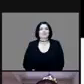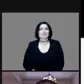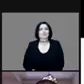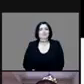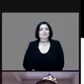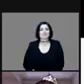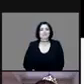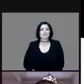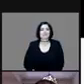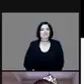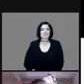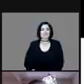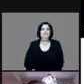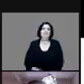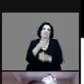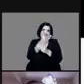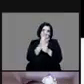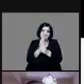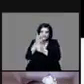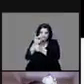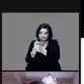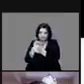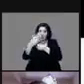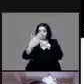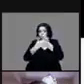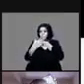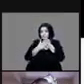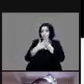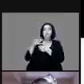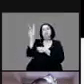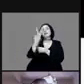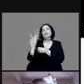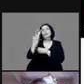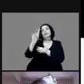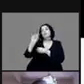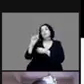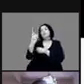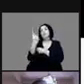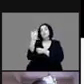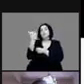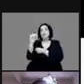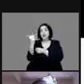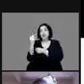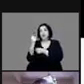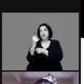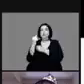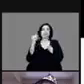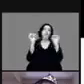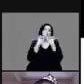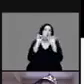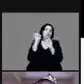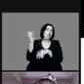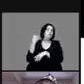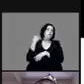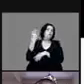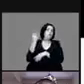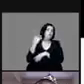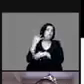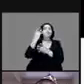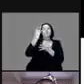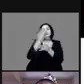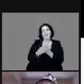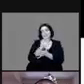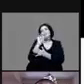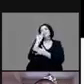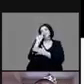estas preguntas entonces los invitamos a la siguiente sesión el viernes 21 de agosto no habrá conferencista lo que sí es que estaremos